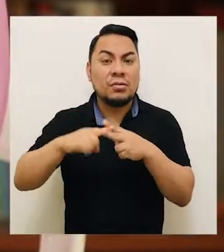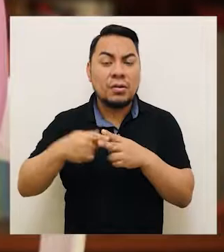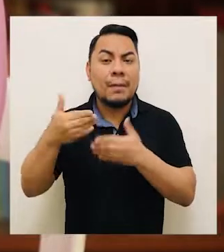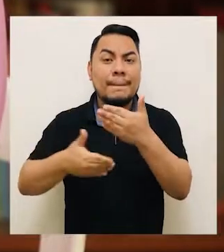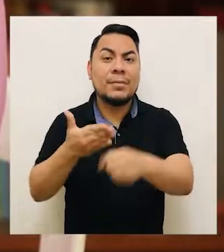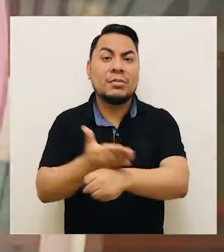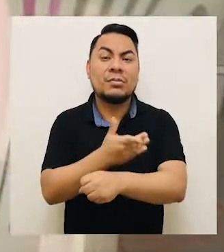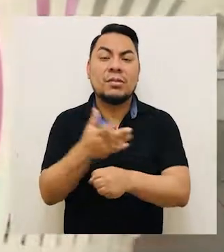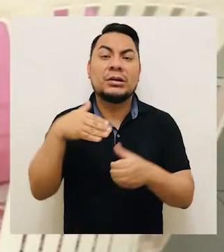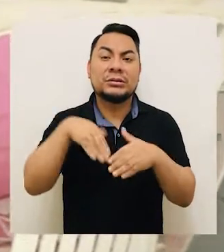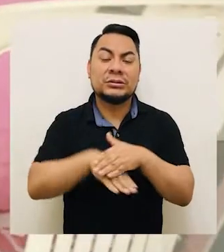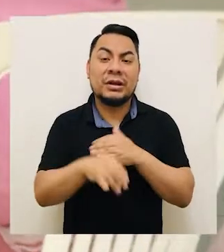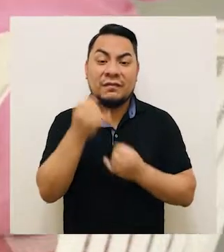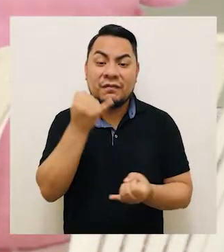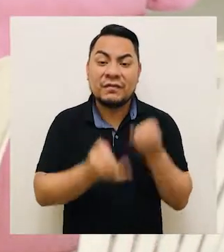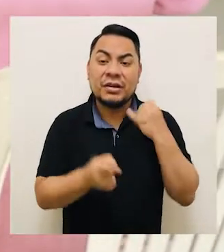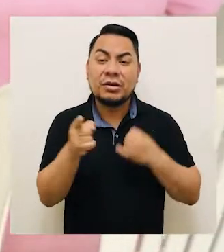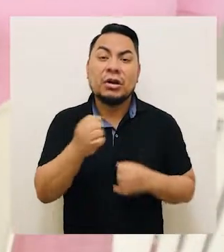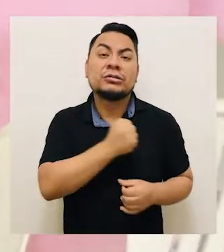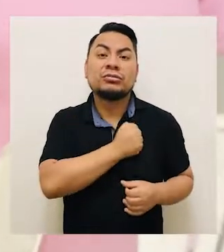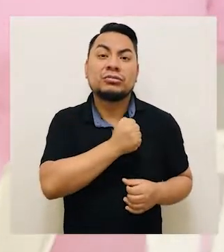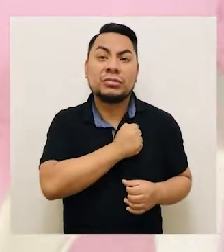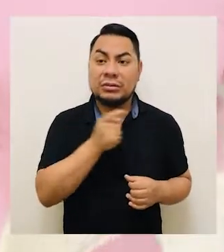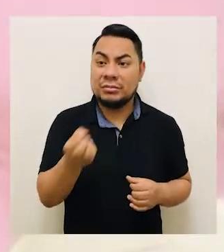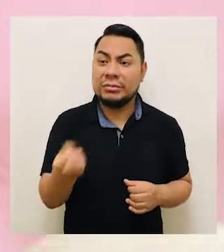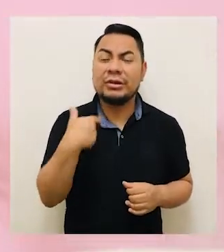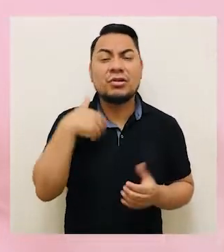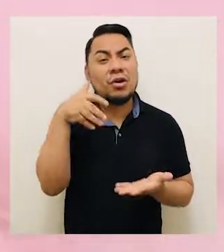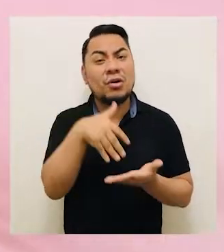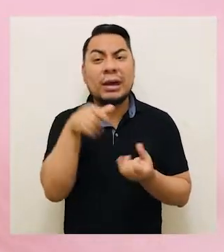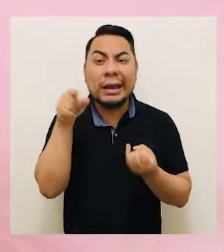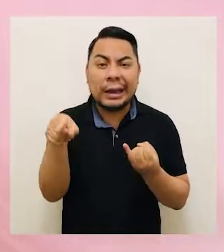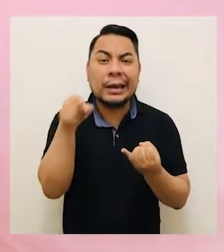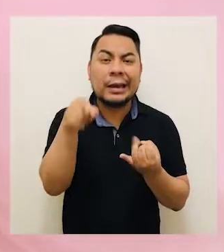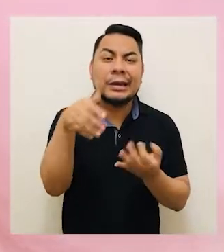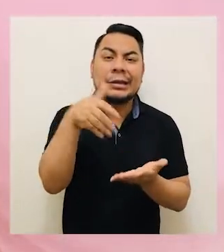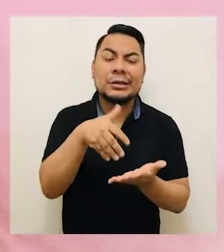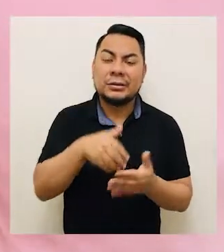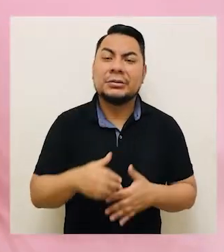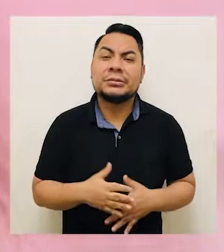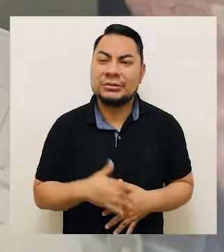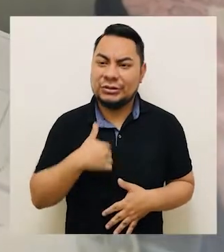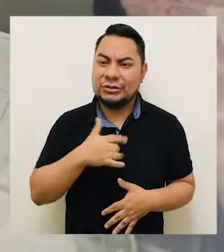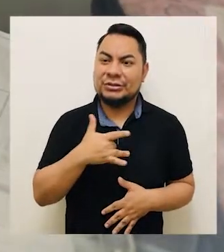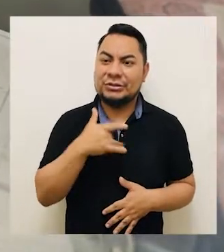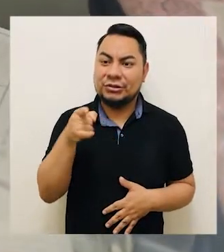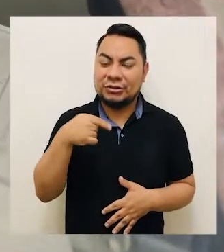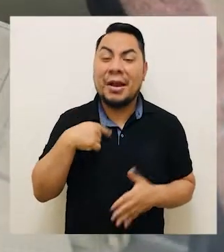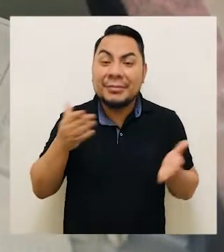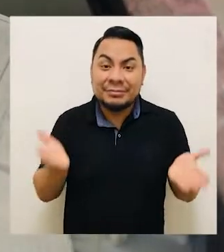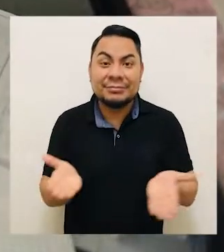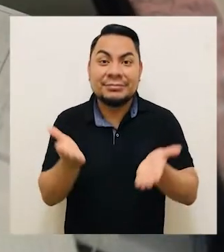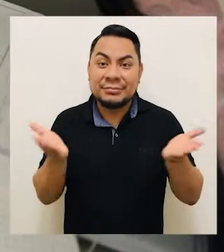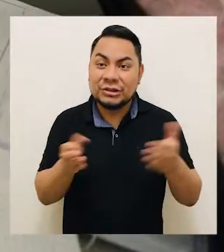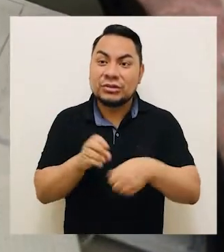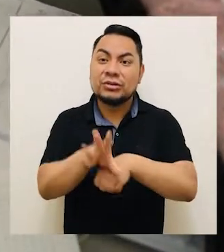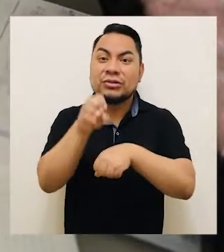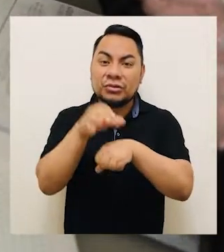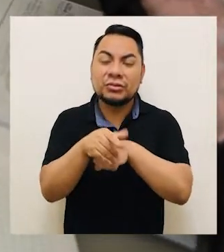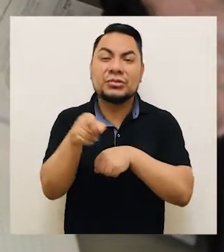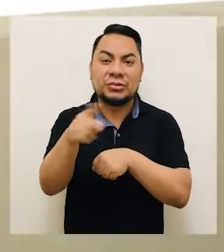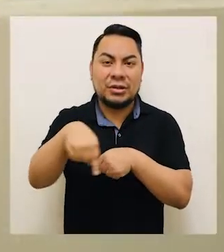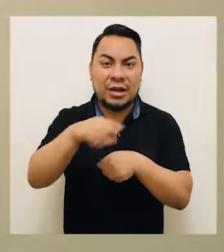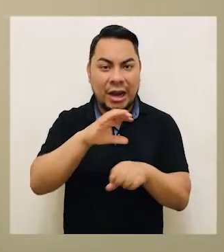su secundaria y me dicen, yo quiero estudiar esto. Entonces yo siento de que yo las motivo, al igual que mis demás